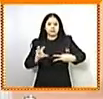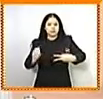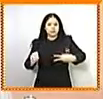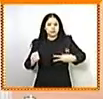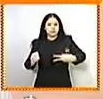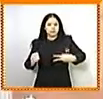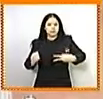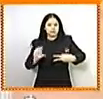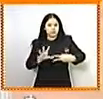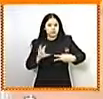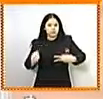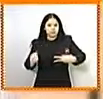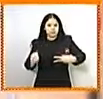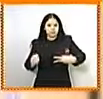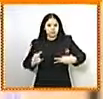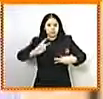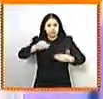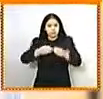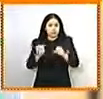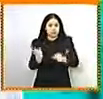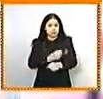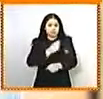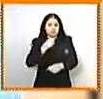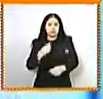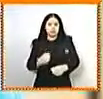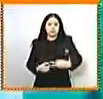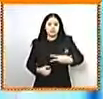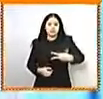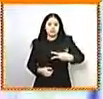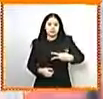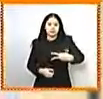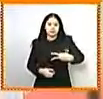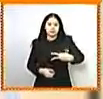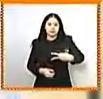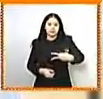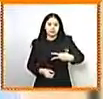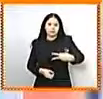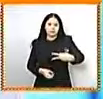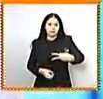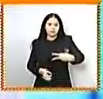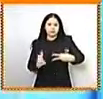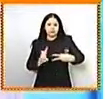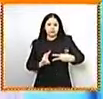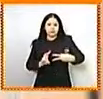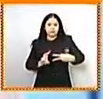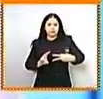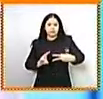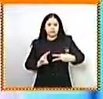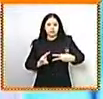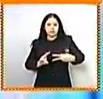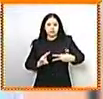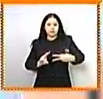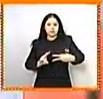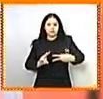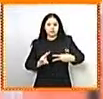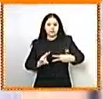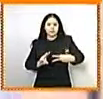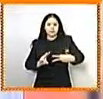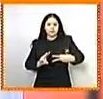0, primer número ganador, 50. ¿Conoces el segundo número ganador, primer dígito? 7, segundo dígito.